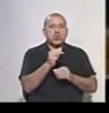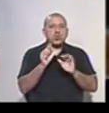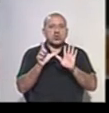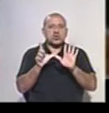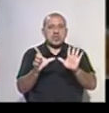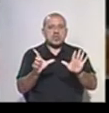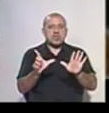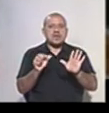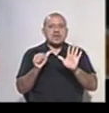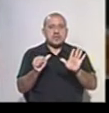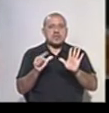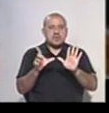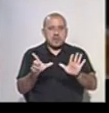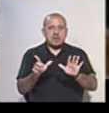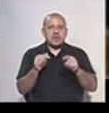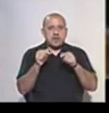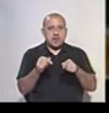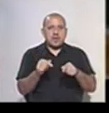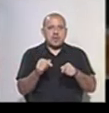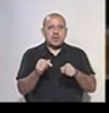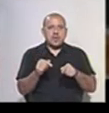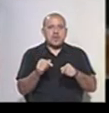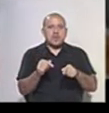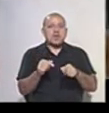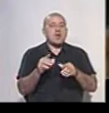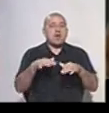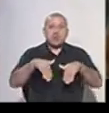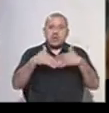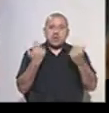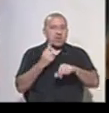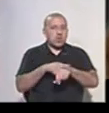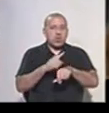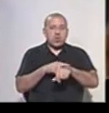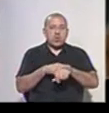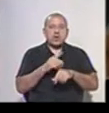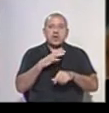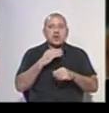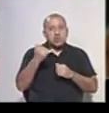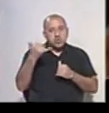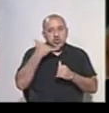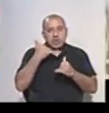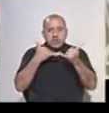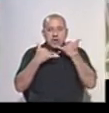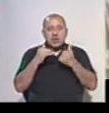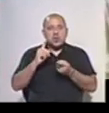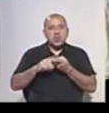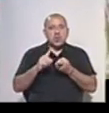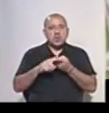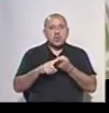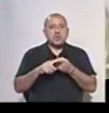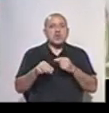1767, y ahí todos los días del año a toda hora recibimos las llamadas, coordinamos con las